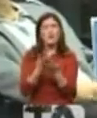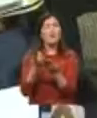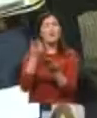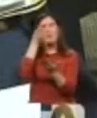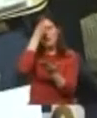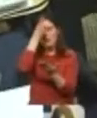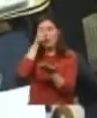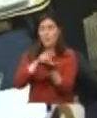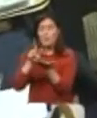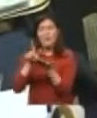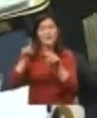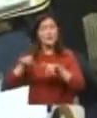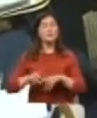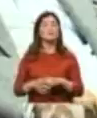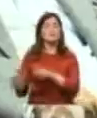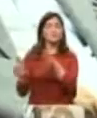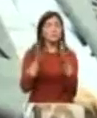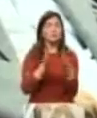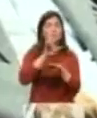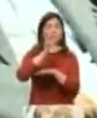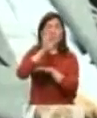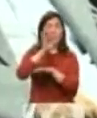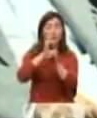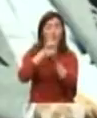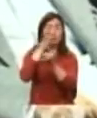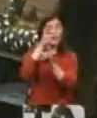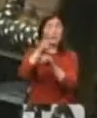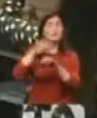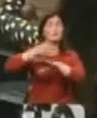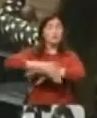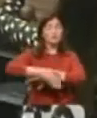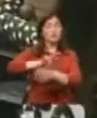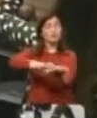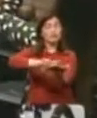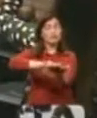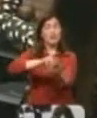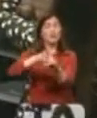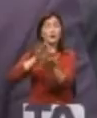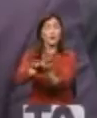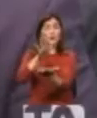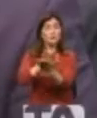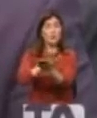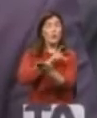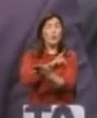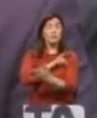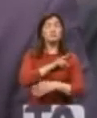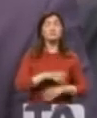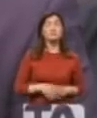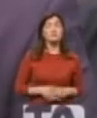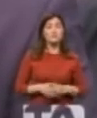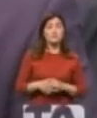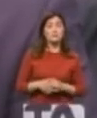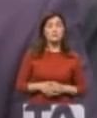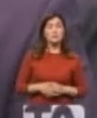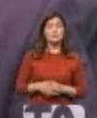11 al 15 de septiembre con cada una de las 39 instituciones públicas cofinanciadas y escuelas politécnicas. Las universidades van